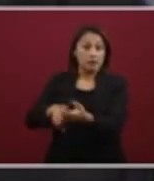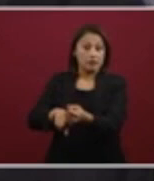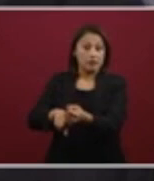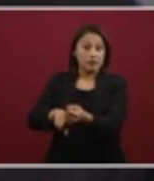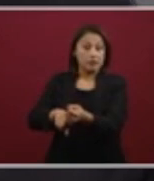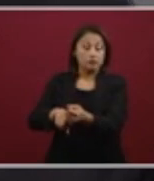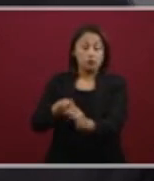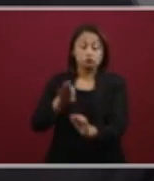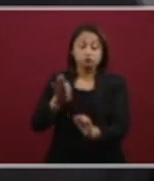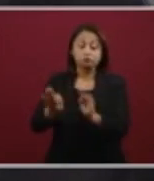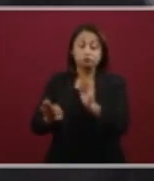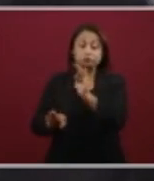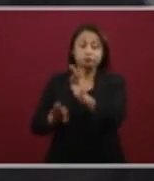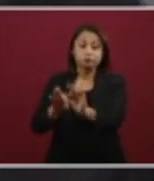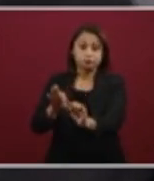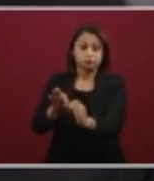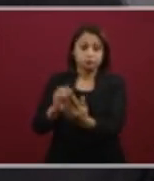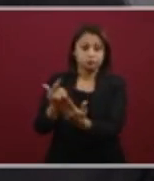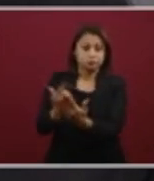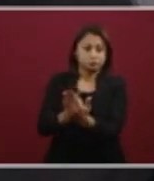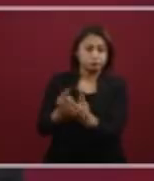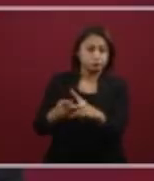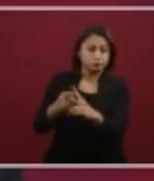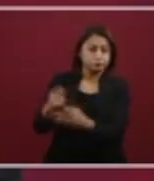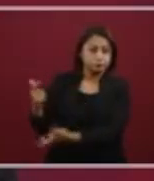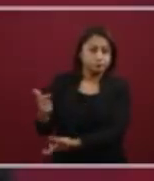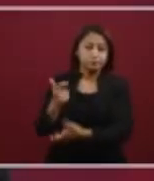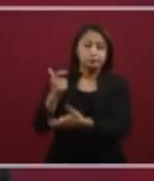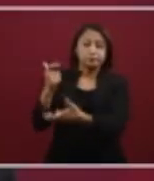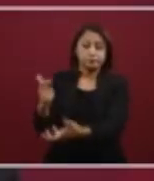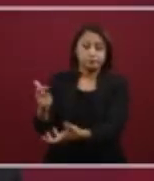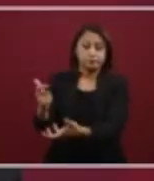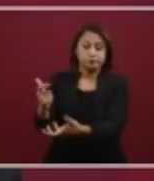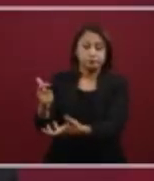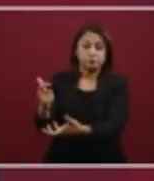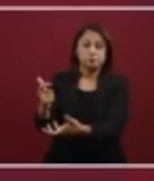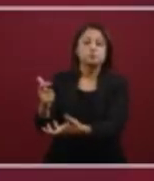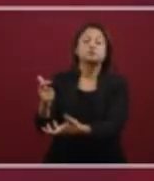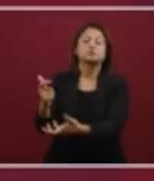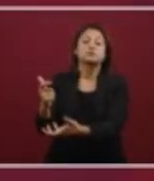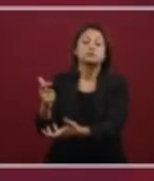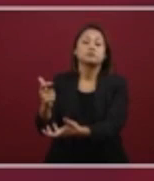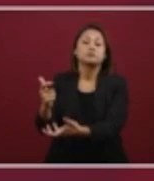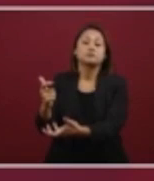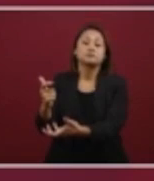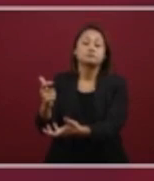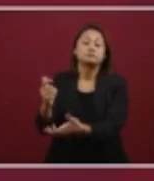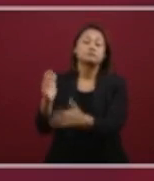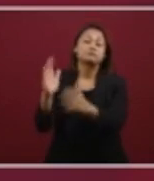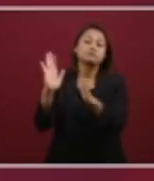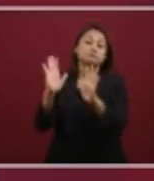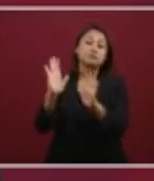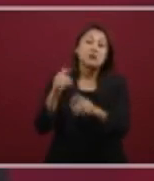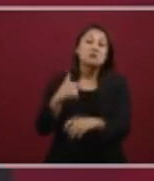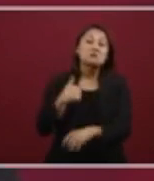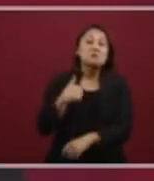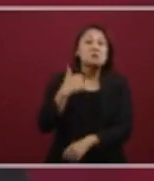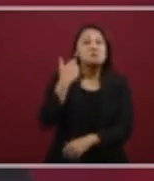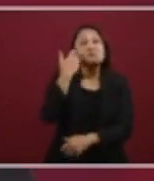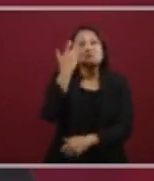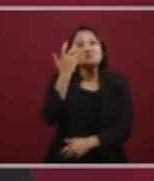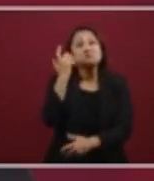así como se tiene presupuesto en esos institutos, así quisiera, y ese es mi propósito, que